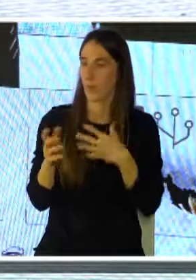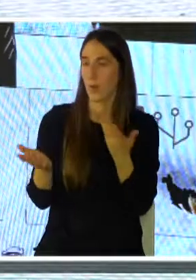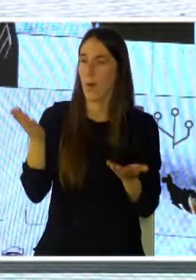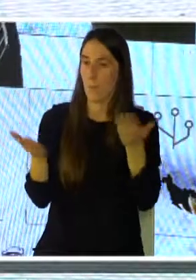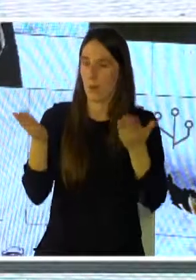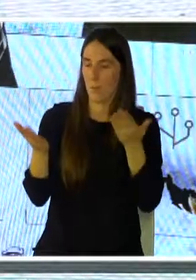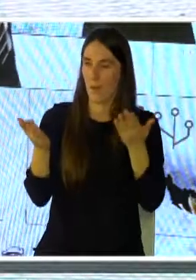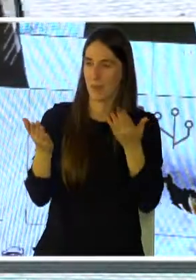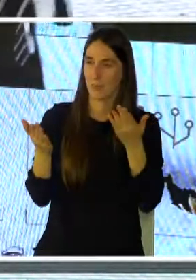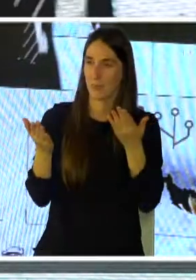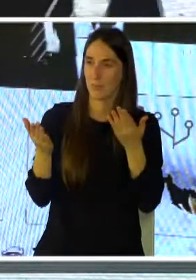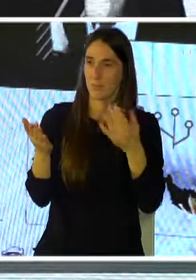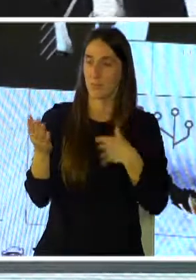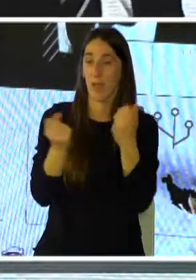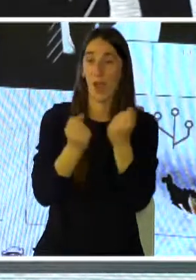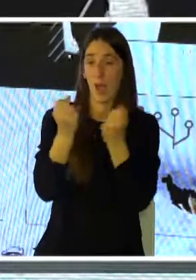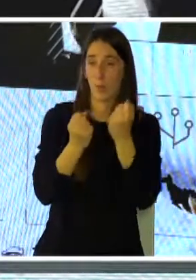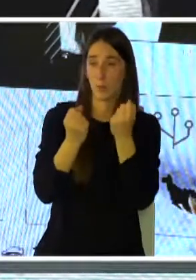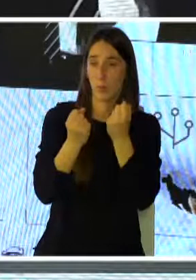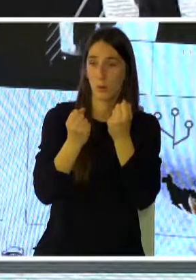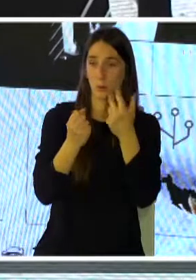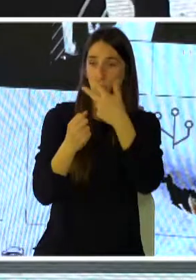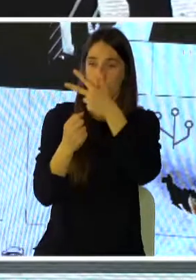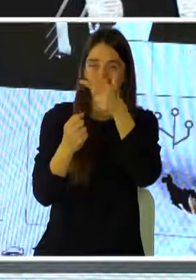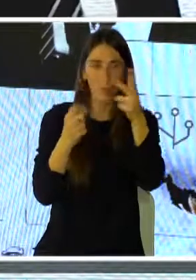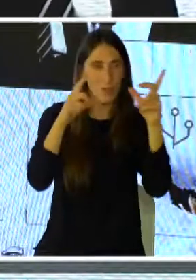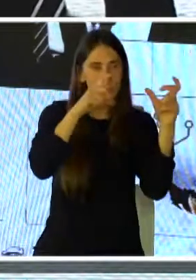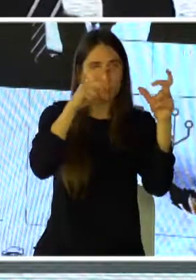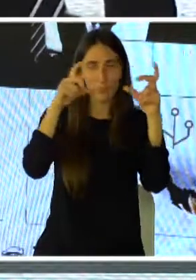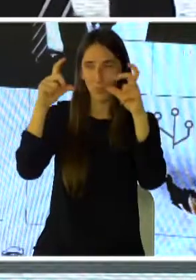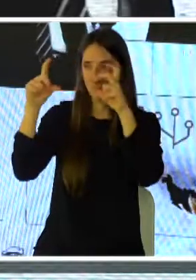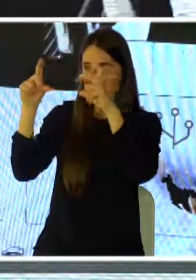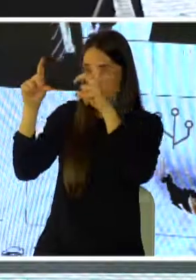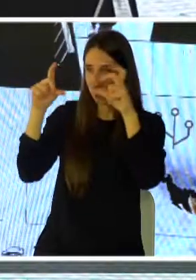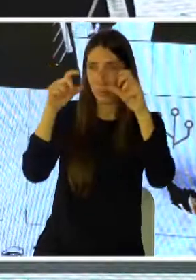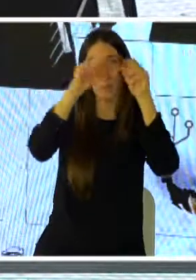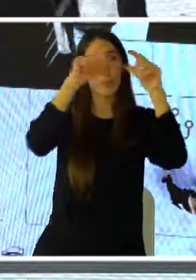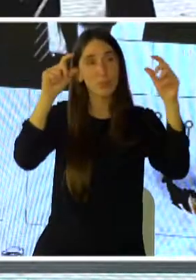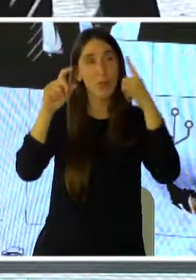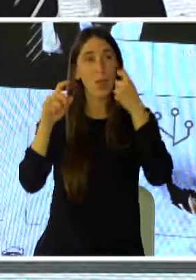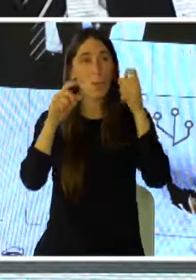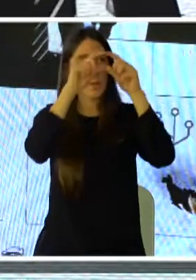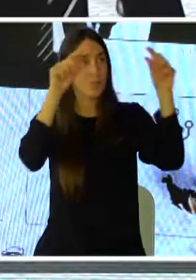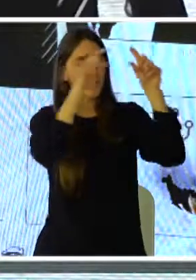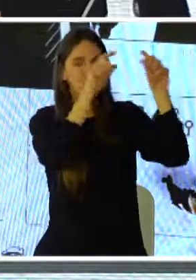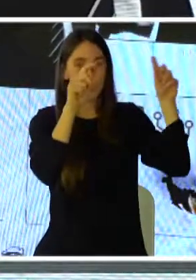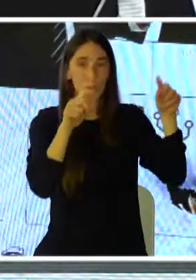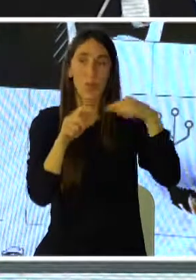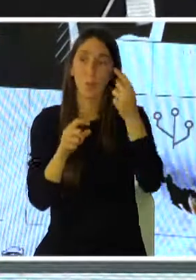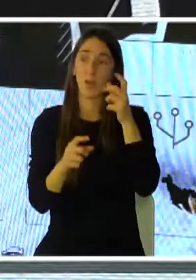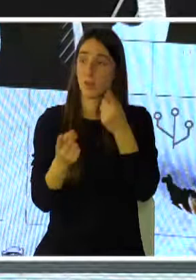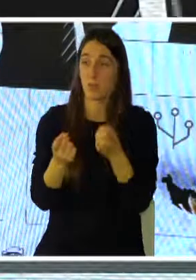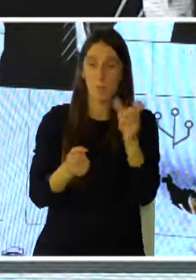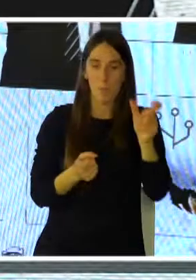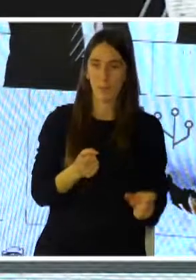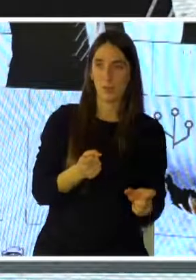rato, este auto que va recorriendo y va haciendo fotografías de la ciudad para detectar publicidad, luego tiene que haber una persona que lo visualice y